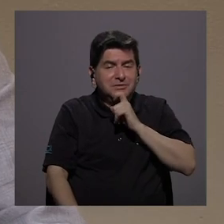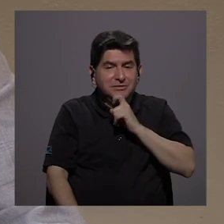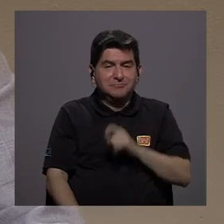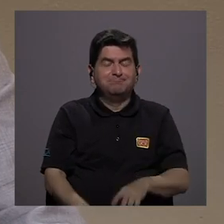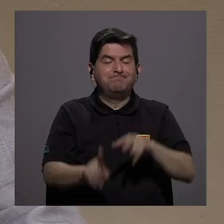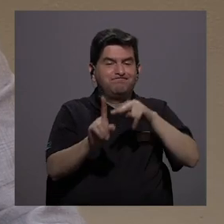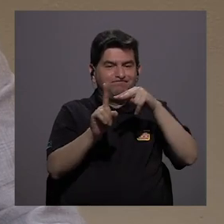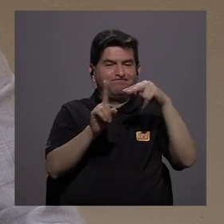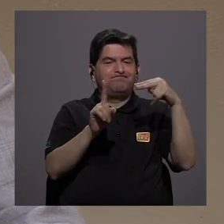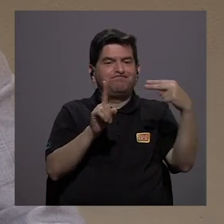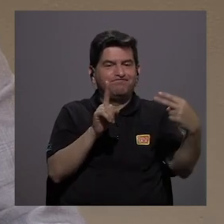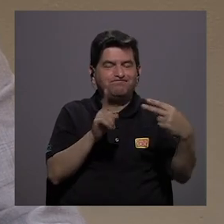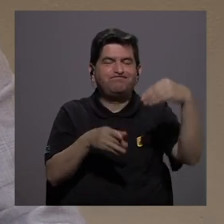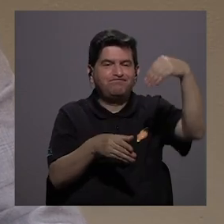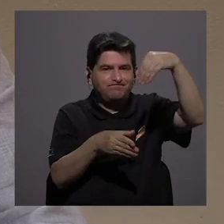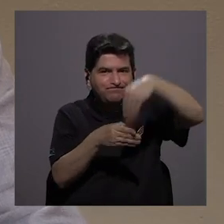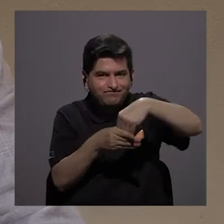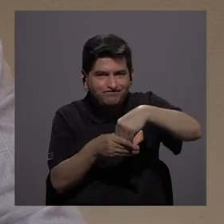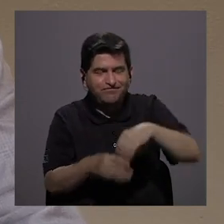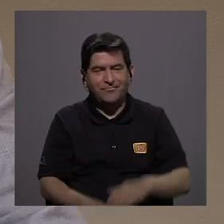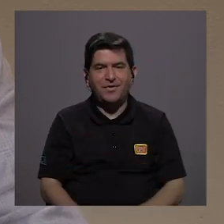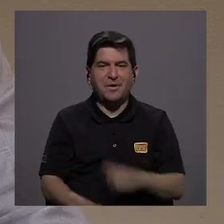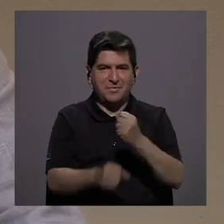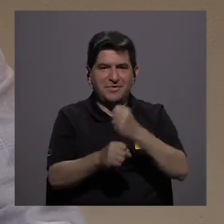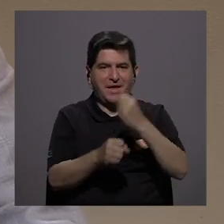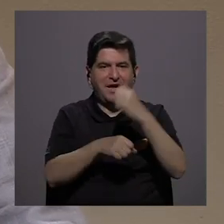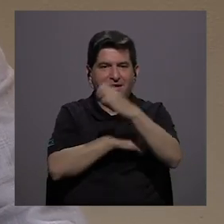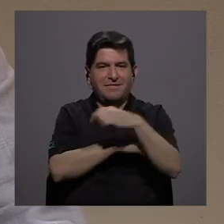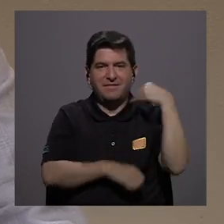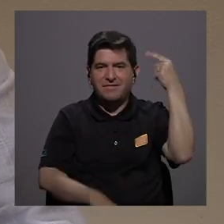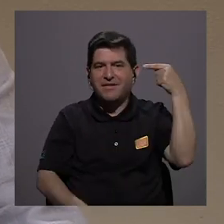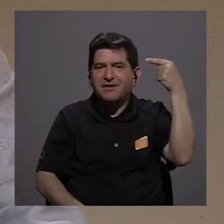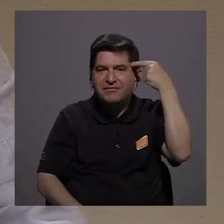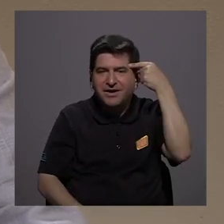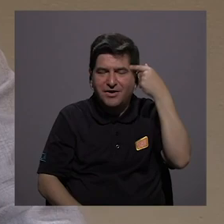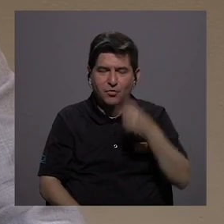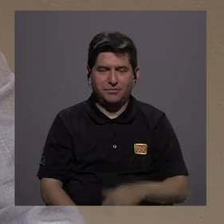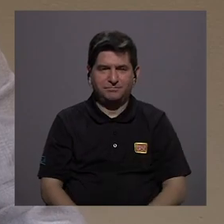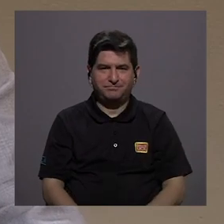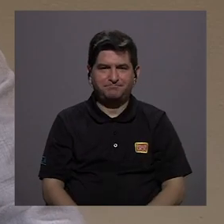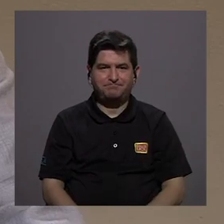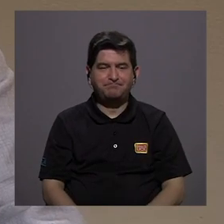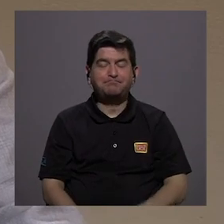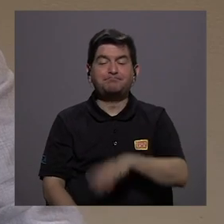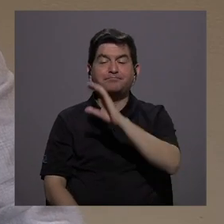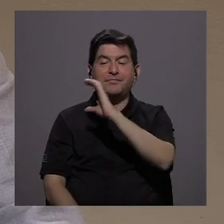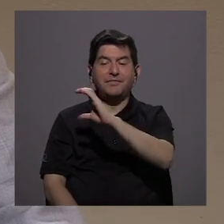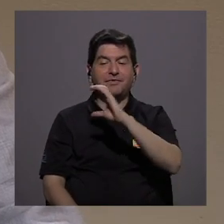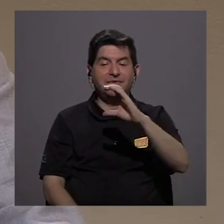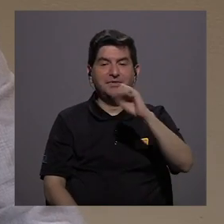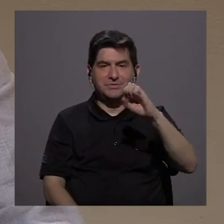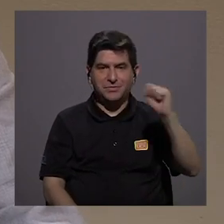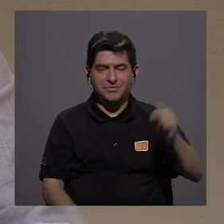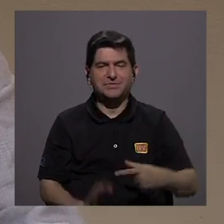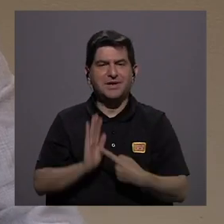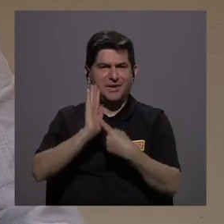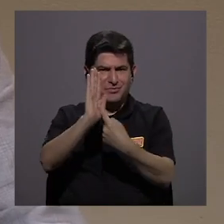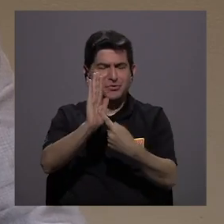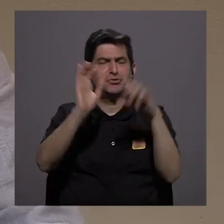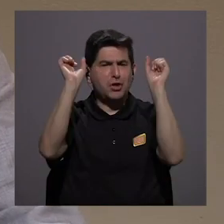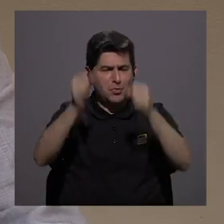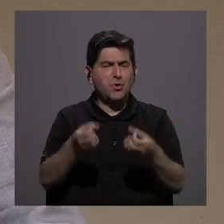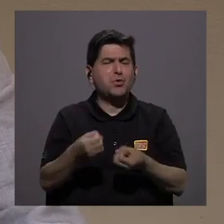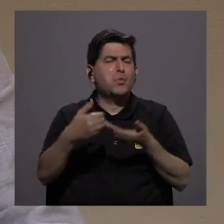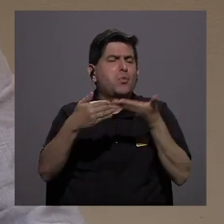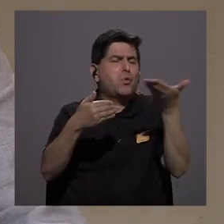estar en el panorama de lo complejo de hacer gobierno. Vea cómo la Caja Costarricense del Seguro Social nos ha mostrado que